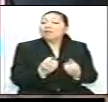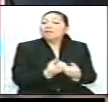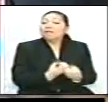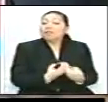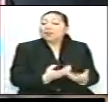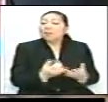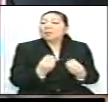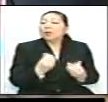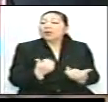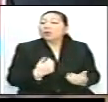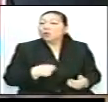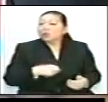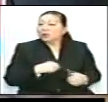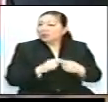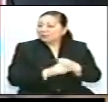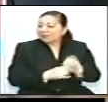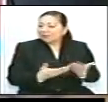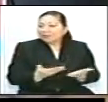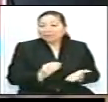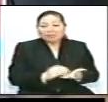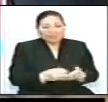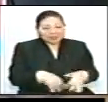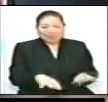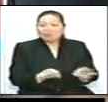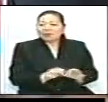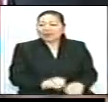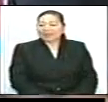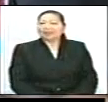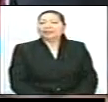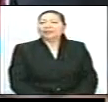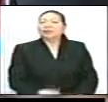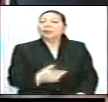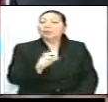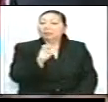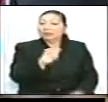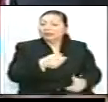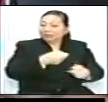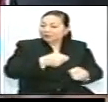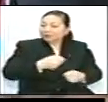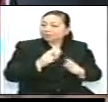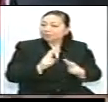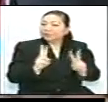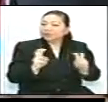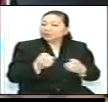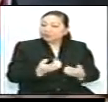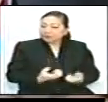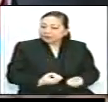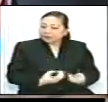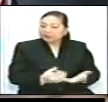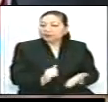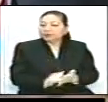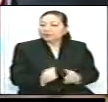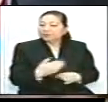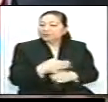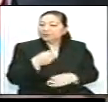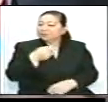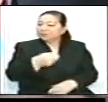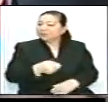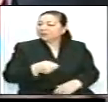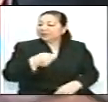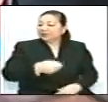forestal? Porque algo en nuestro país está pasando y es muy importante, y es que nuestros agricultores están viendo en el tema forestal un sistema de